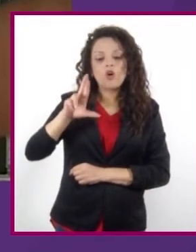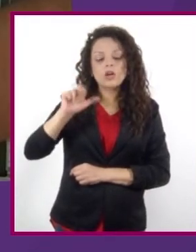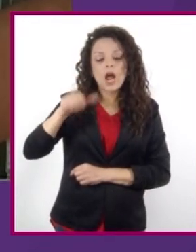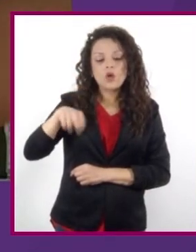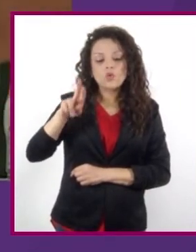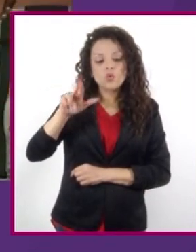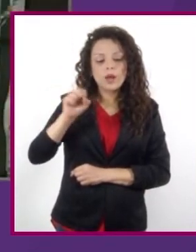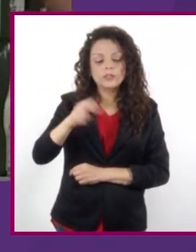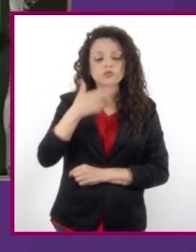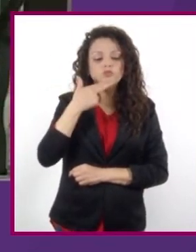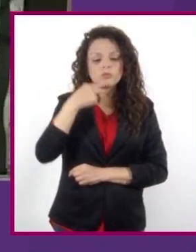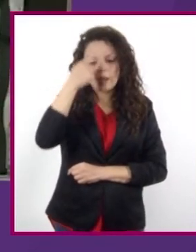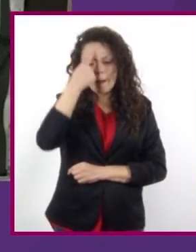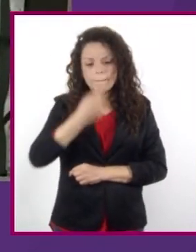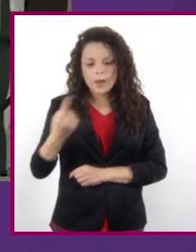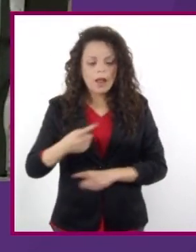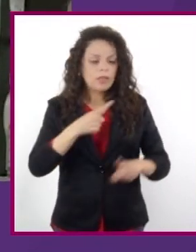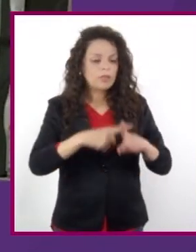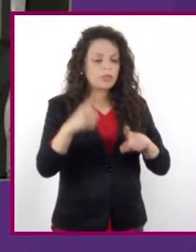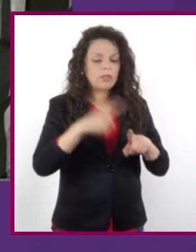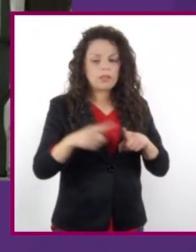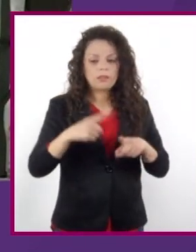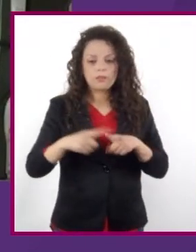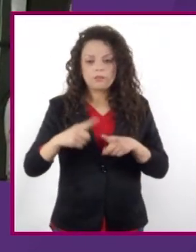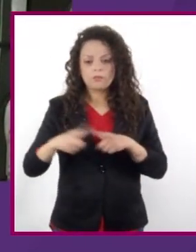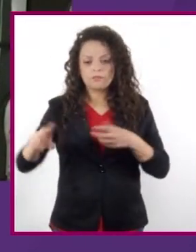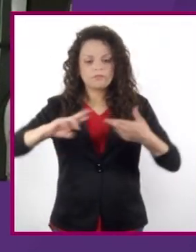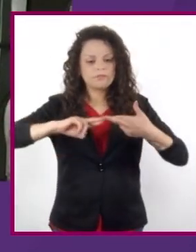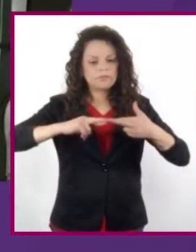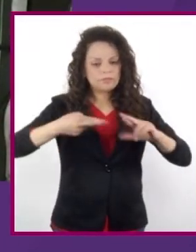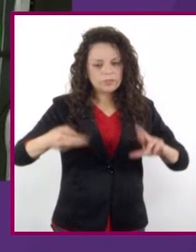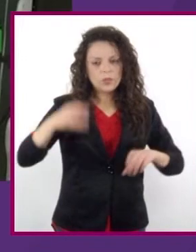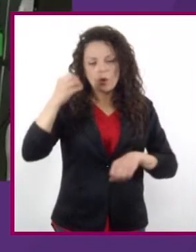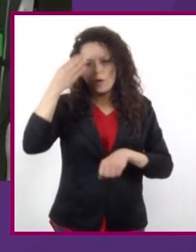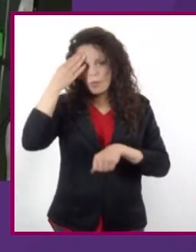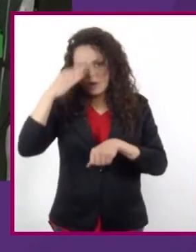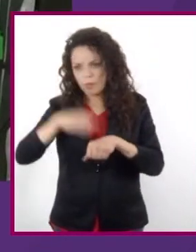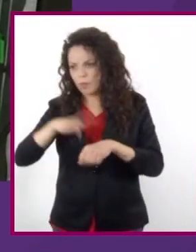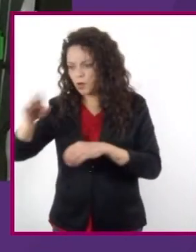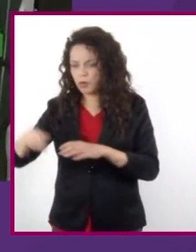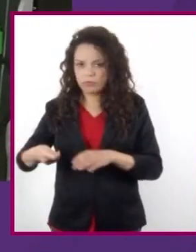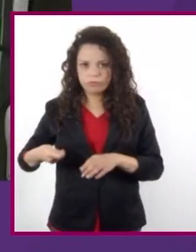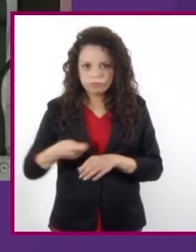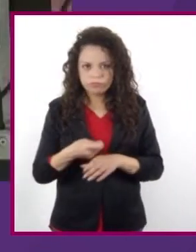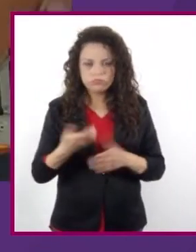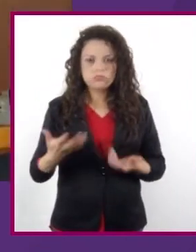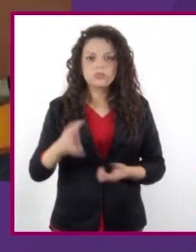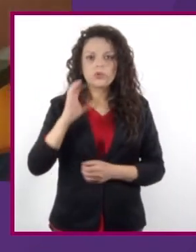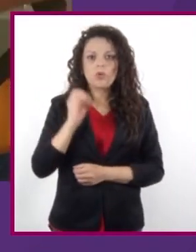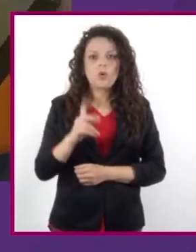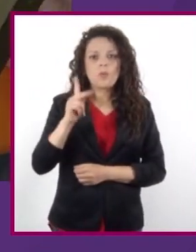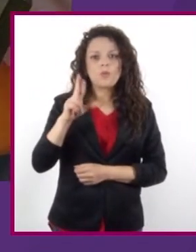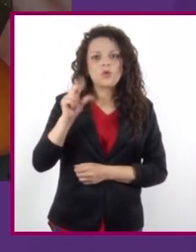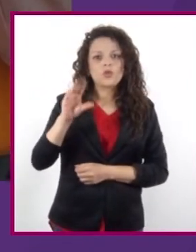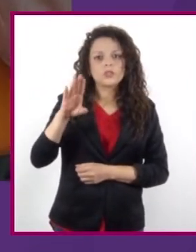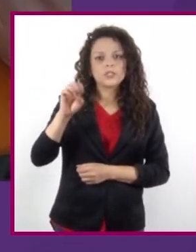sirven fundamentalmente para que distintos elementos, tales como memorias externas,